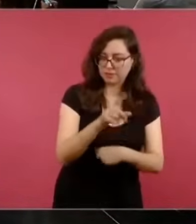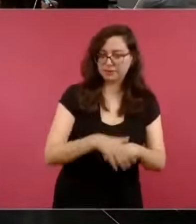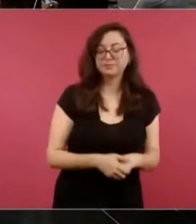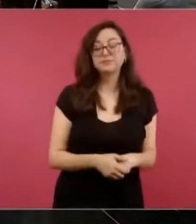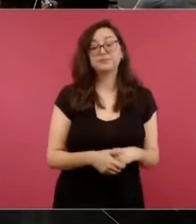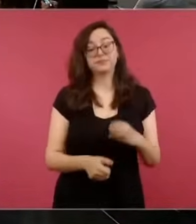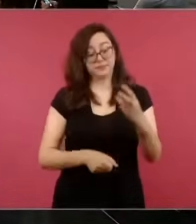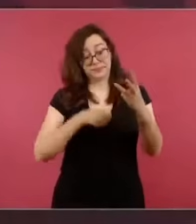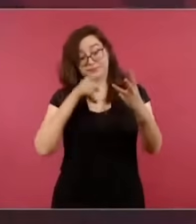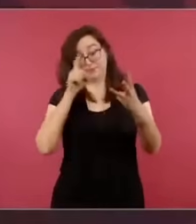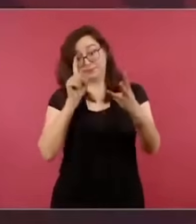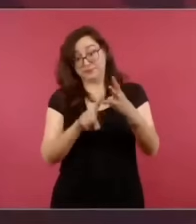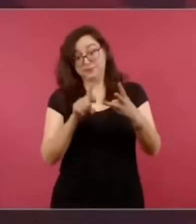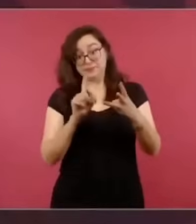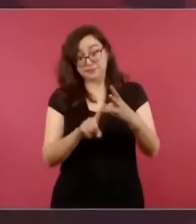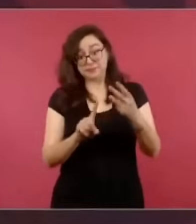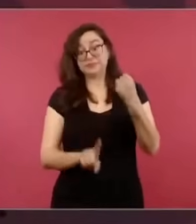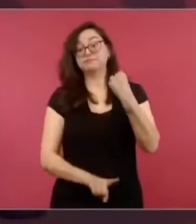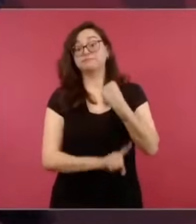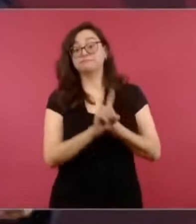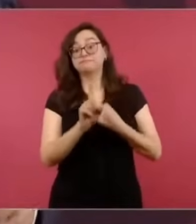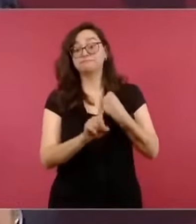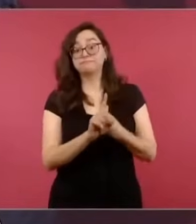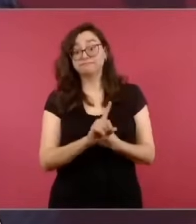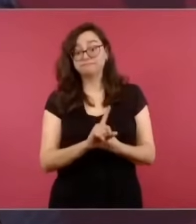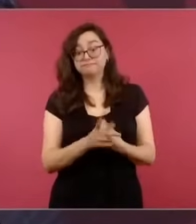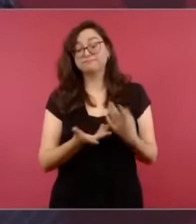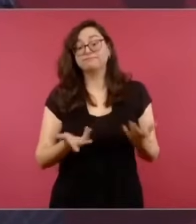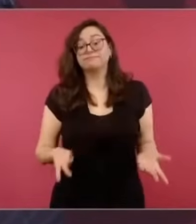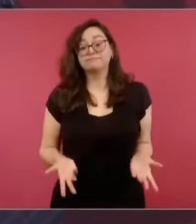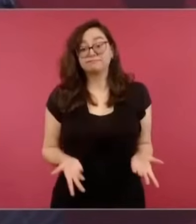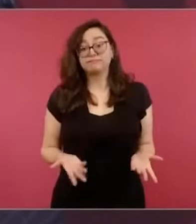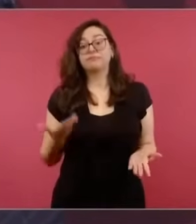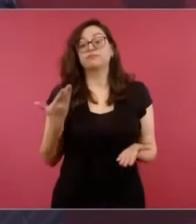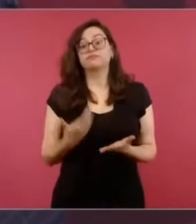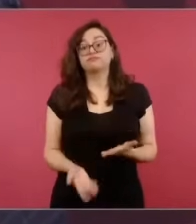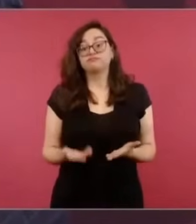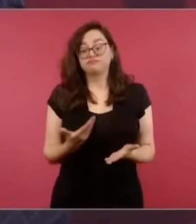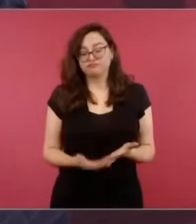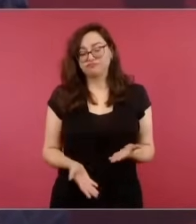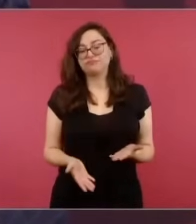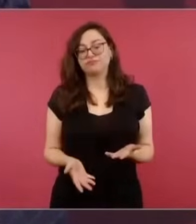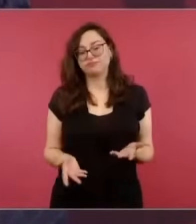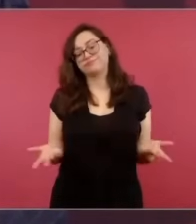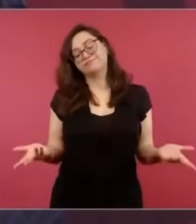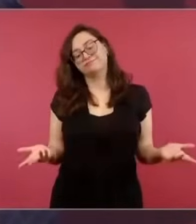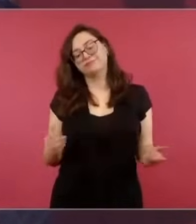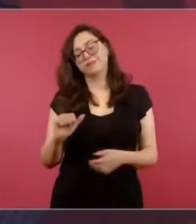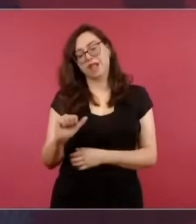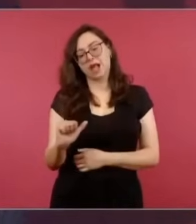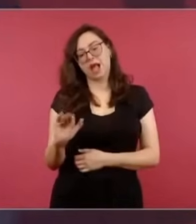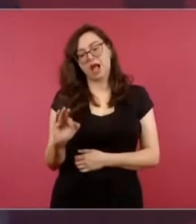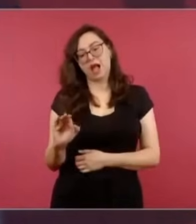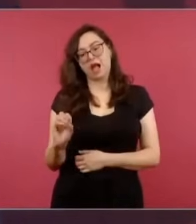tercero surge ahora con lo del fondo